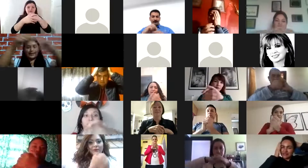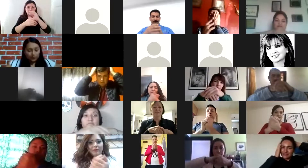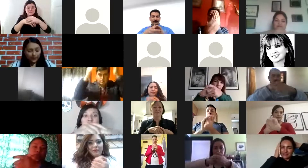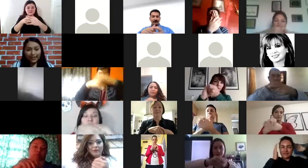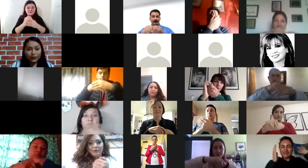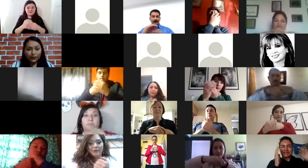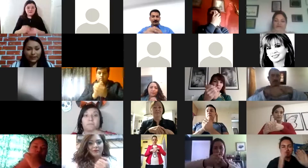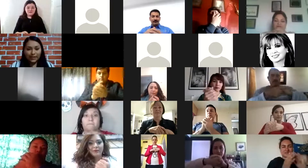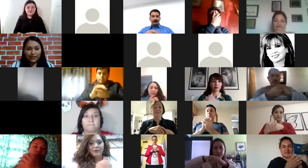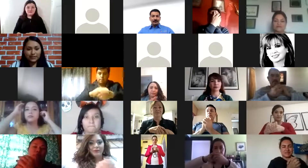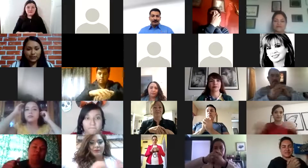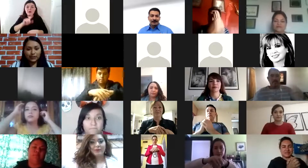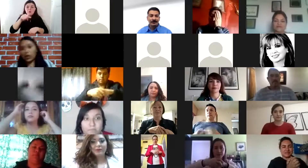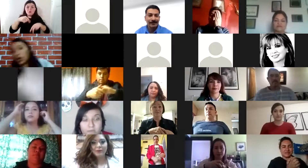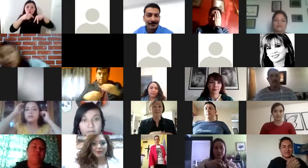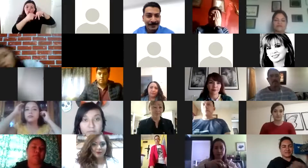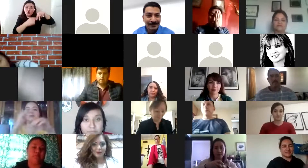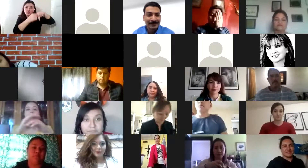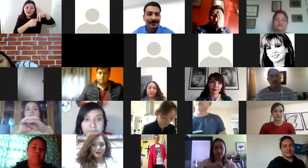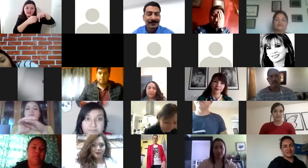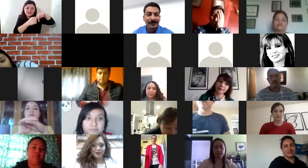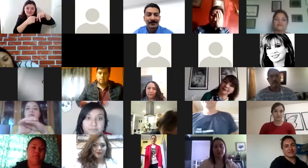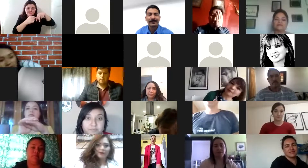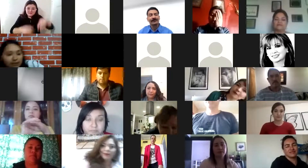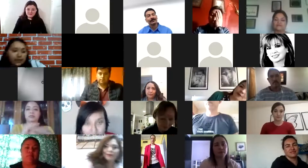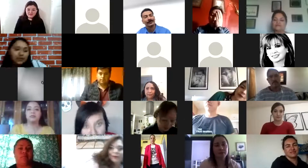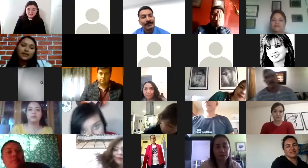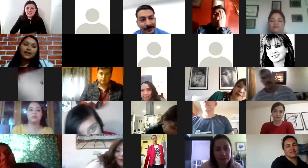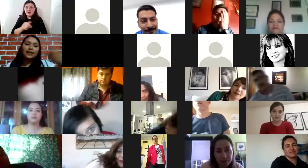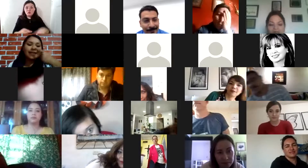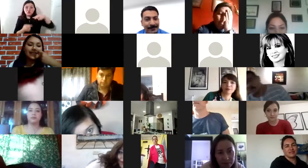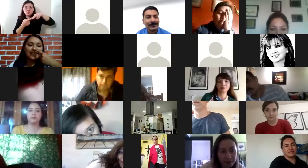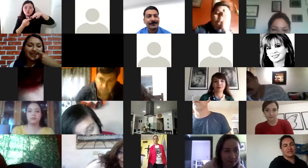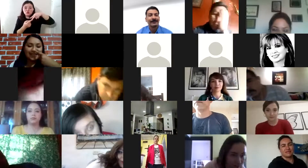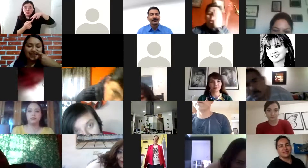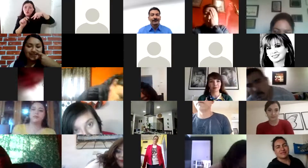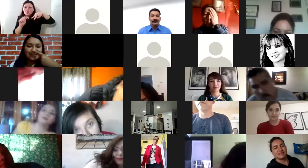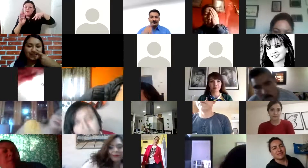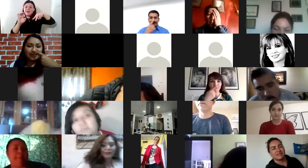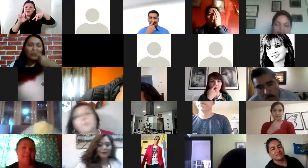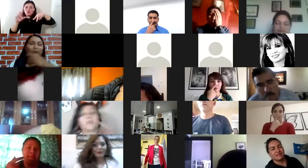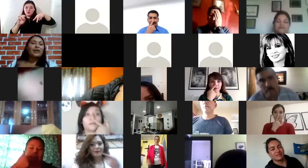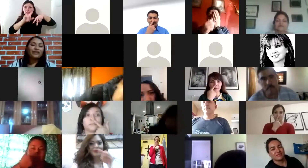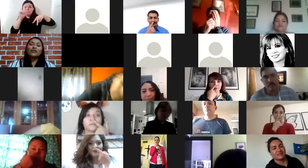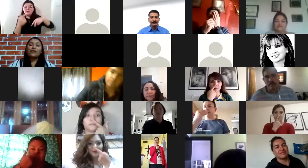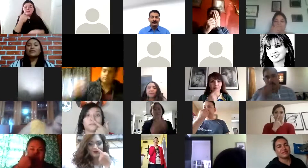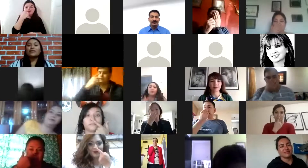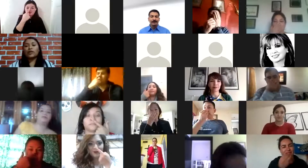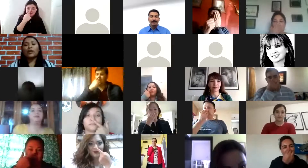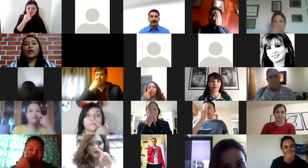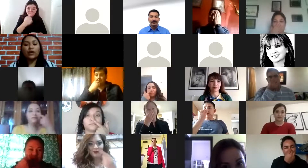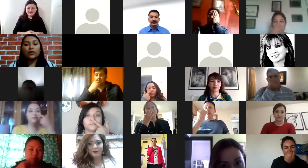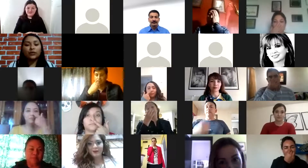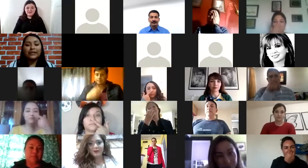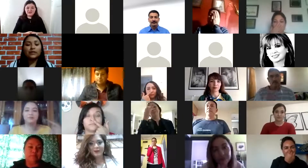También las rodillas, los tobillos y la nariz. Perfecto, vamos a